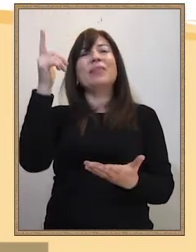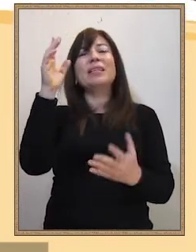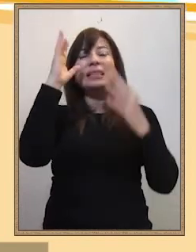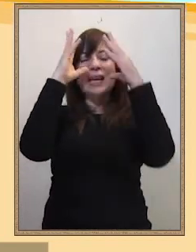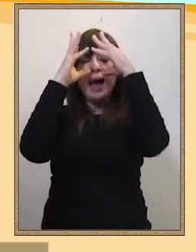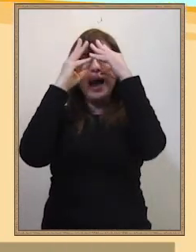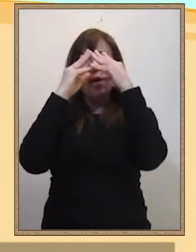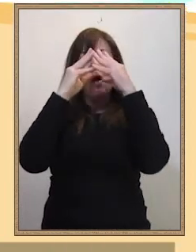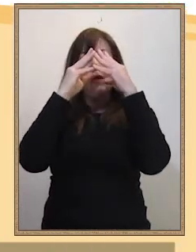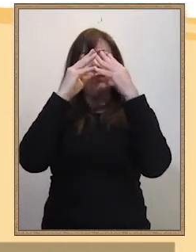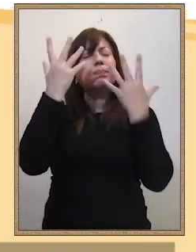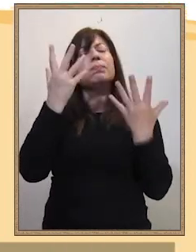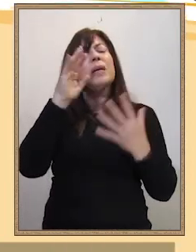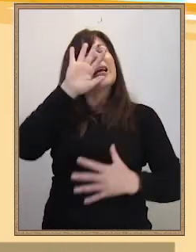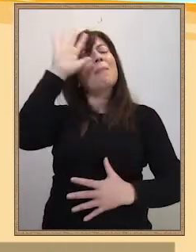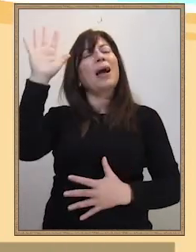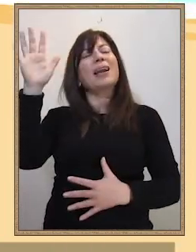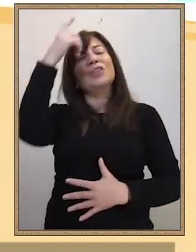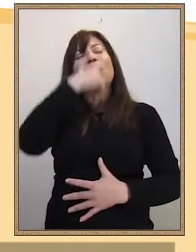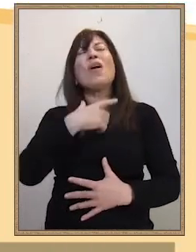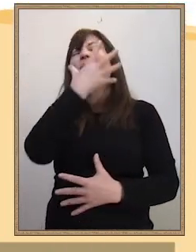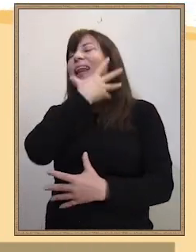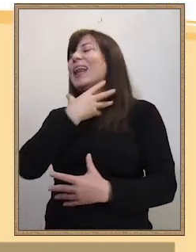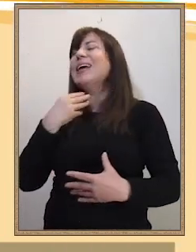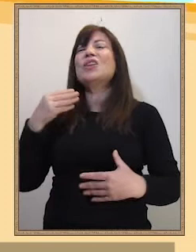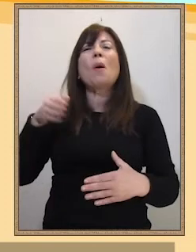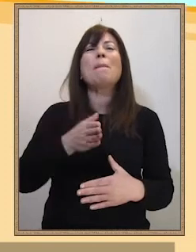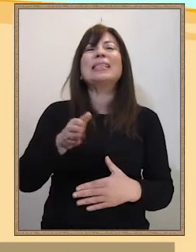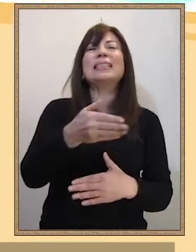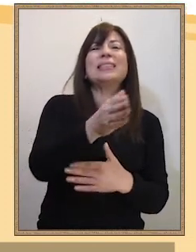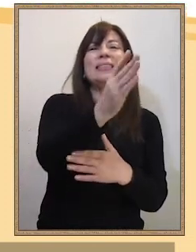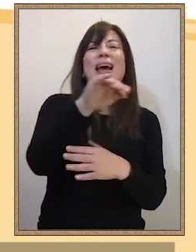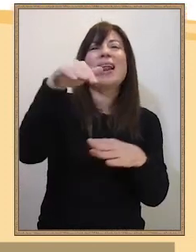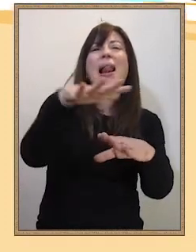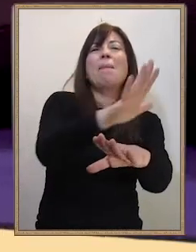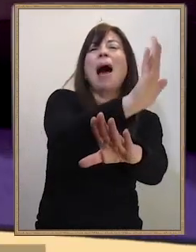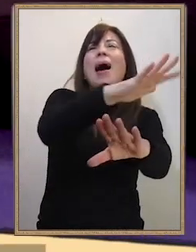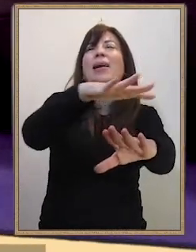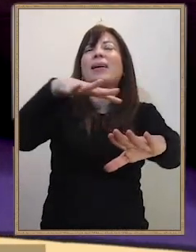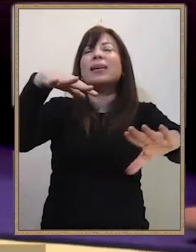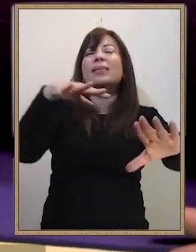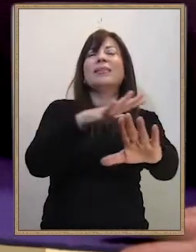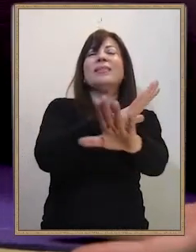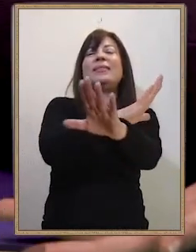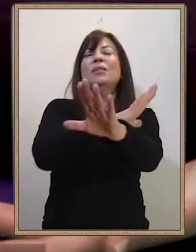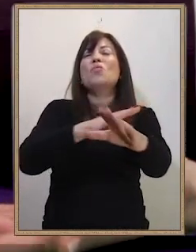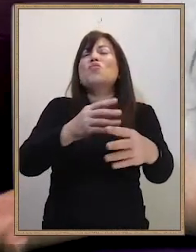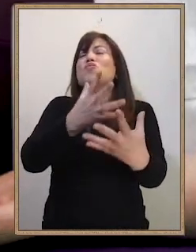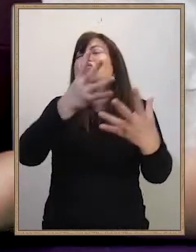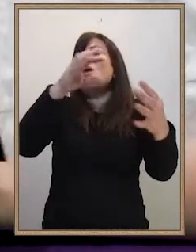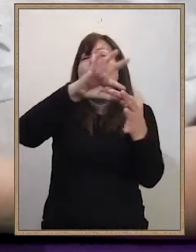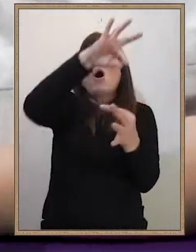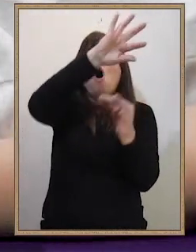imaginar, cierro mis ojitos y voy a imaginar que soy un lindo pececito en el mar, en este océano lleno